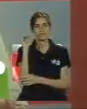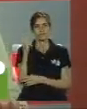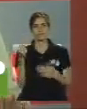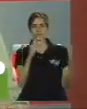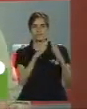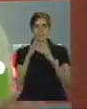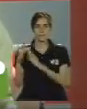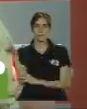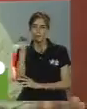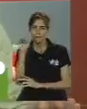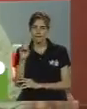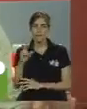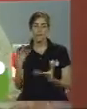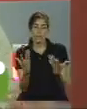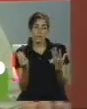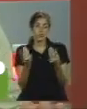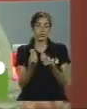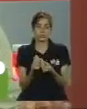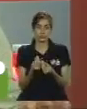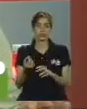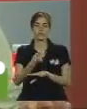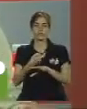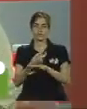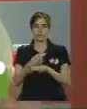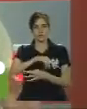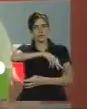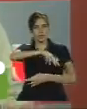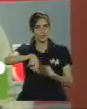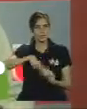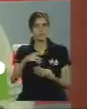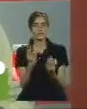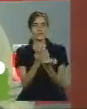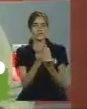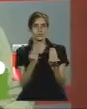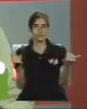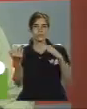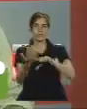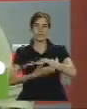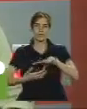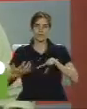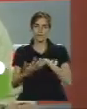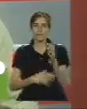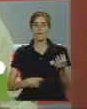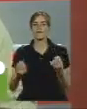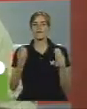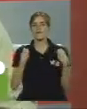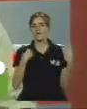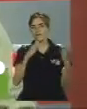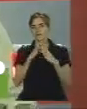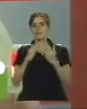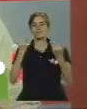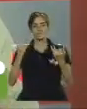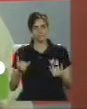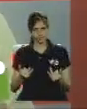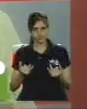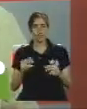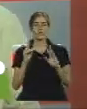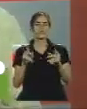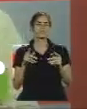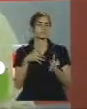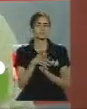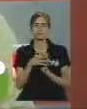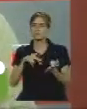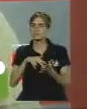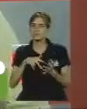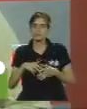Vivienda Venezolanos para que conjunto con su gobierno revolucionario resolvamos el problema de la vivienda definitivamente. Ahora, ¿qué